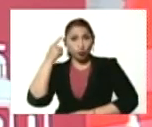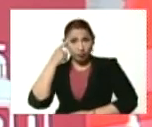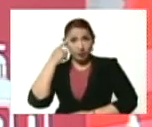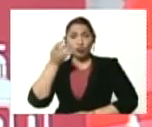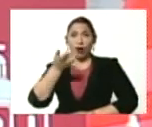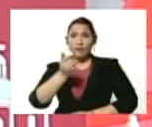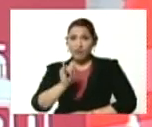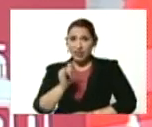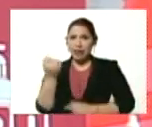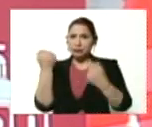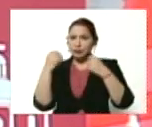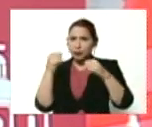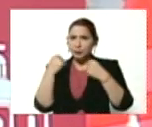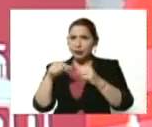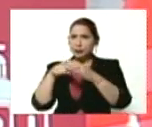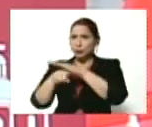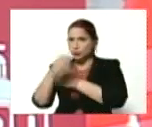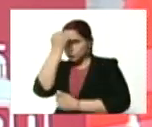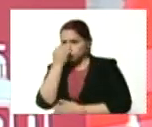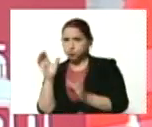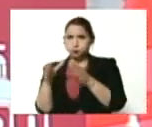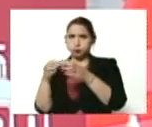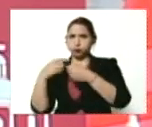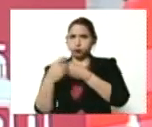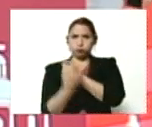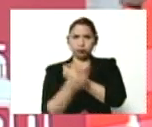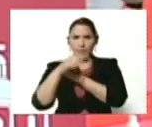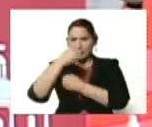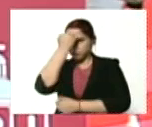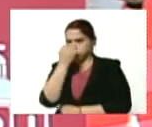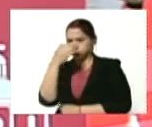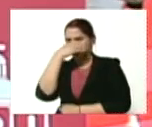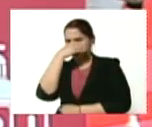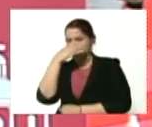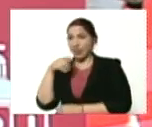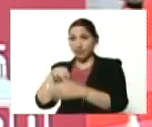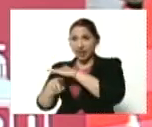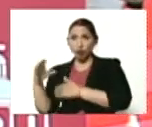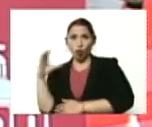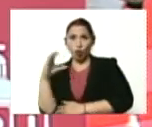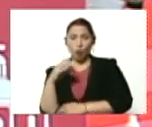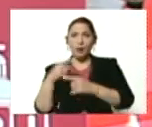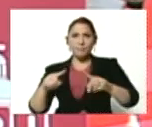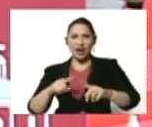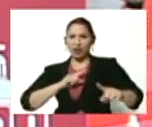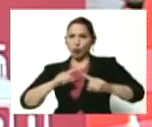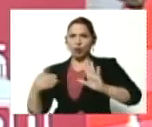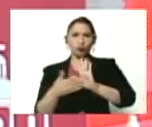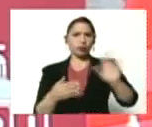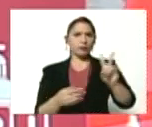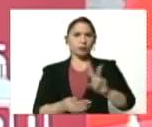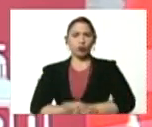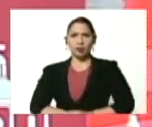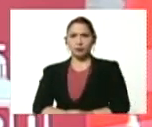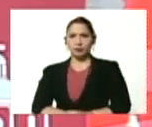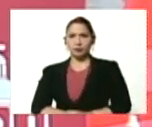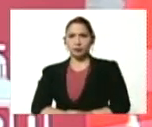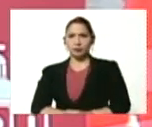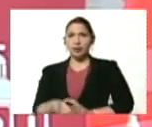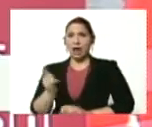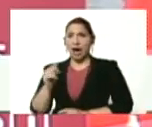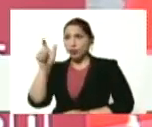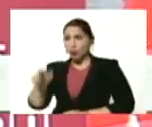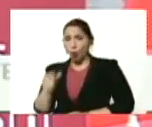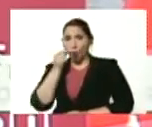había entrenamiento de paramilitares y desertores y mercenarios en Colombia para actuar contra Venezuela, hay un homicidio